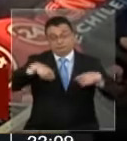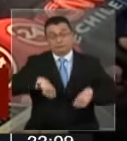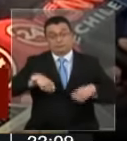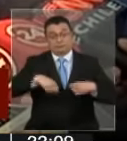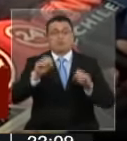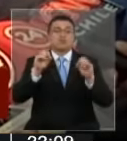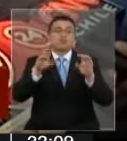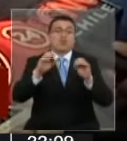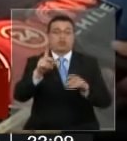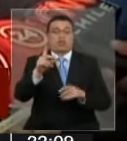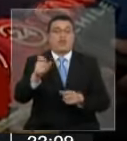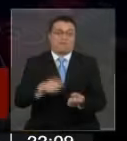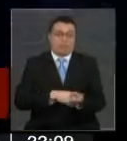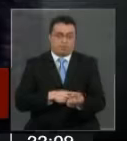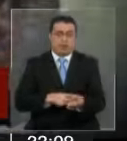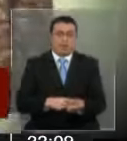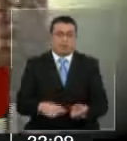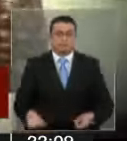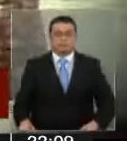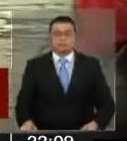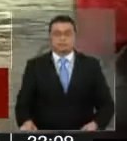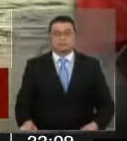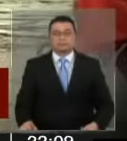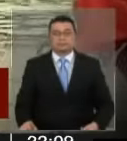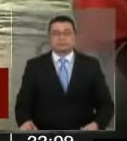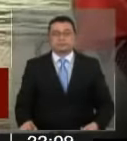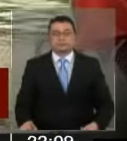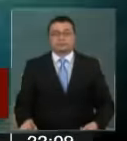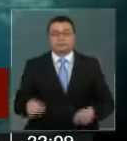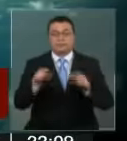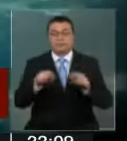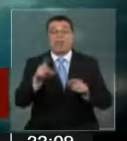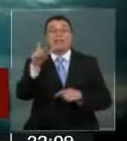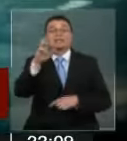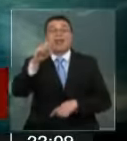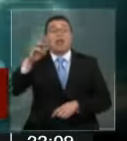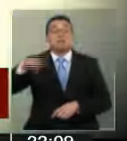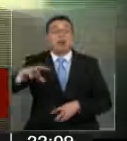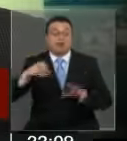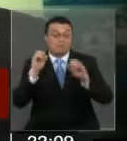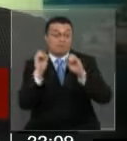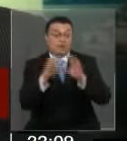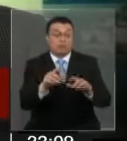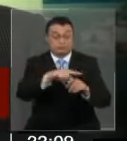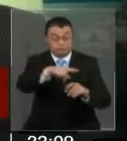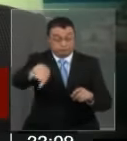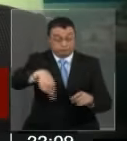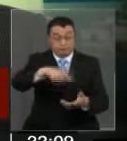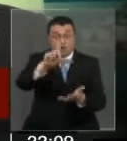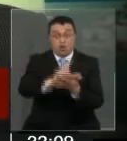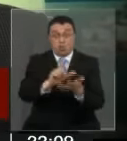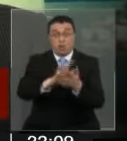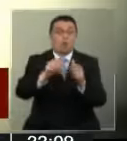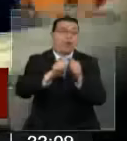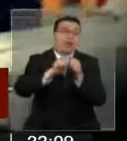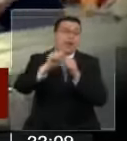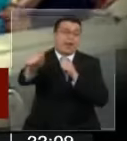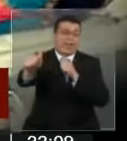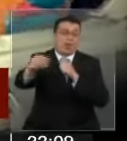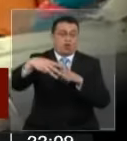de cientos de familias. El vertimiento de salmones en el mar se produjo en una zona por lo demás muy alejada de la